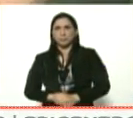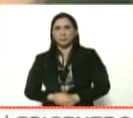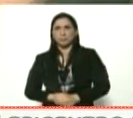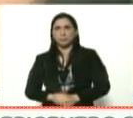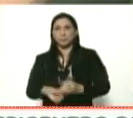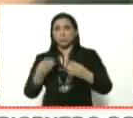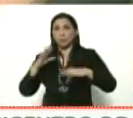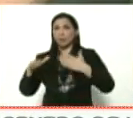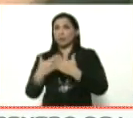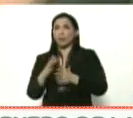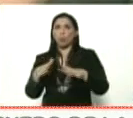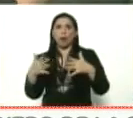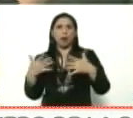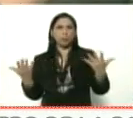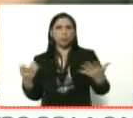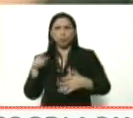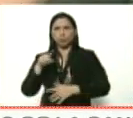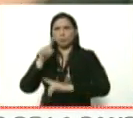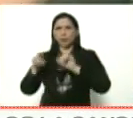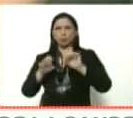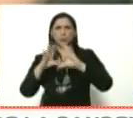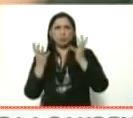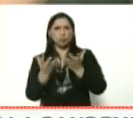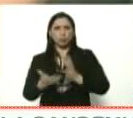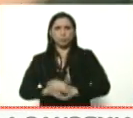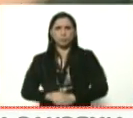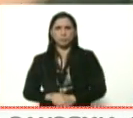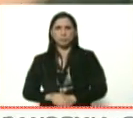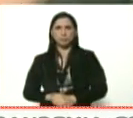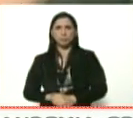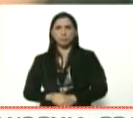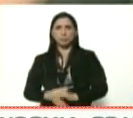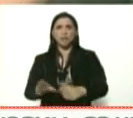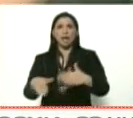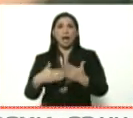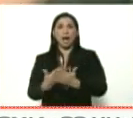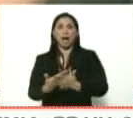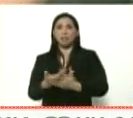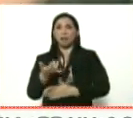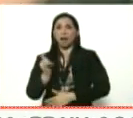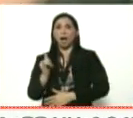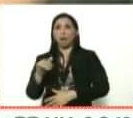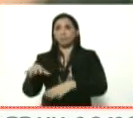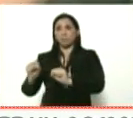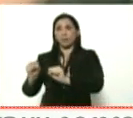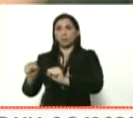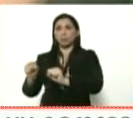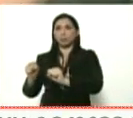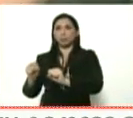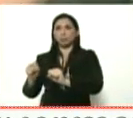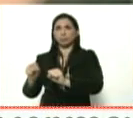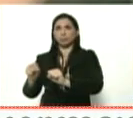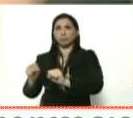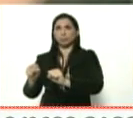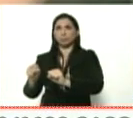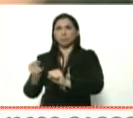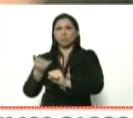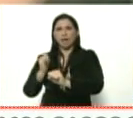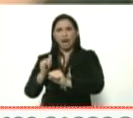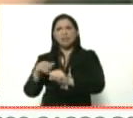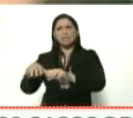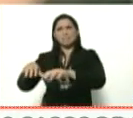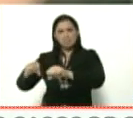Bueno, ¿hasta cuándo? Se pregunta el mundo. Hasta que existe el imperialismo. Hay un